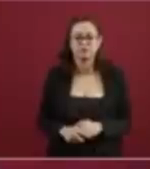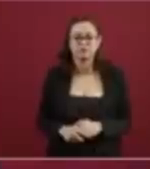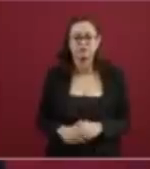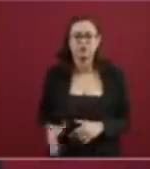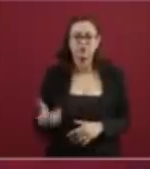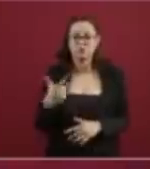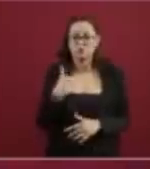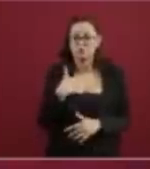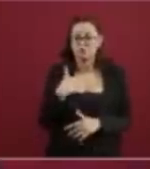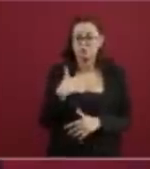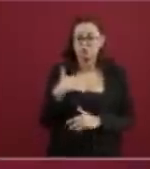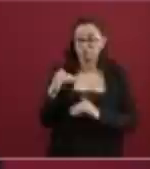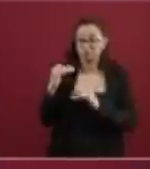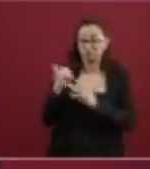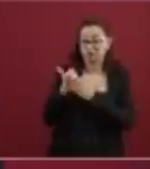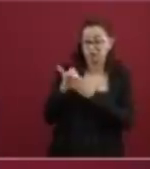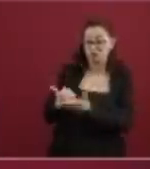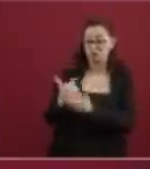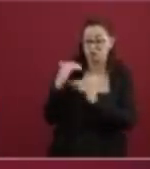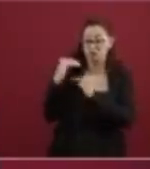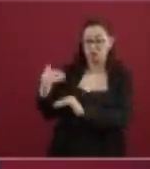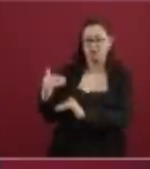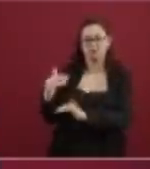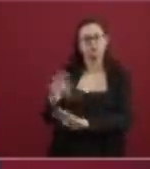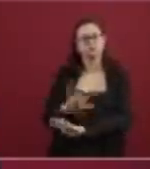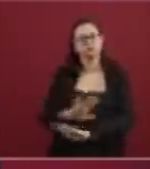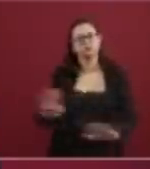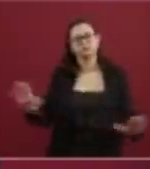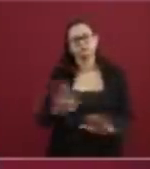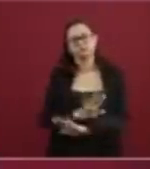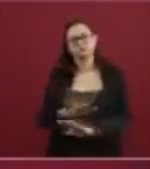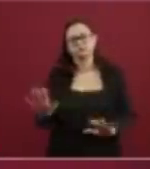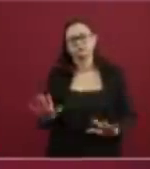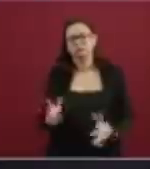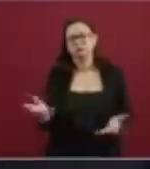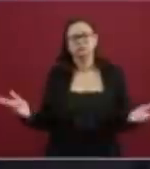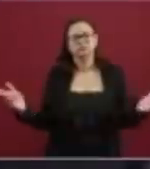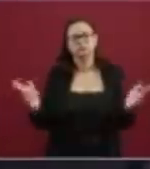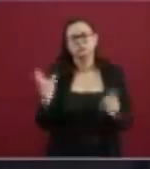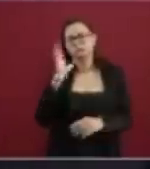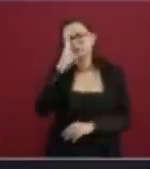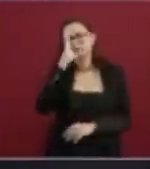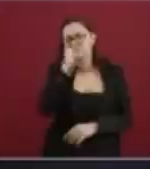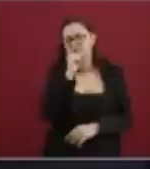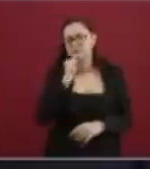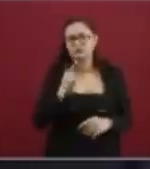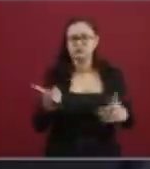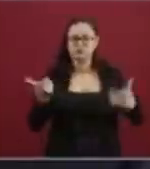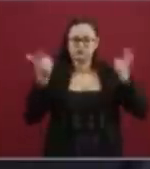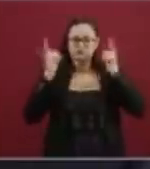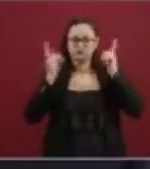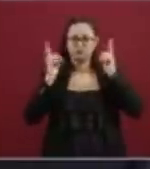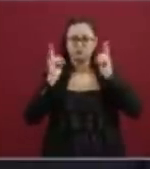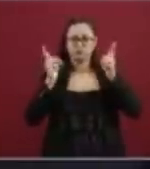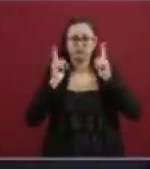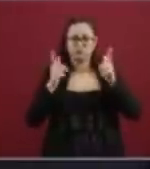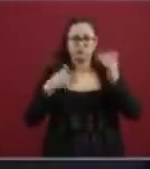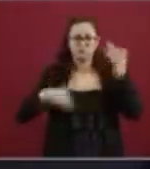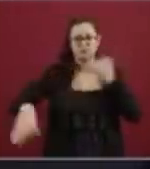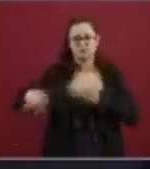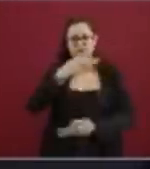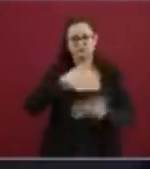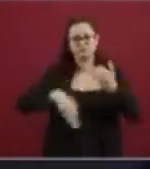limitar la ayuda ni meterme a este tipo de cosas. Ojalá y todos hagamos